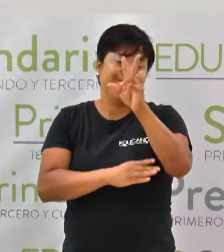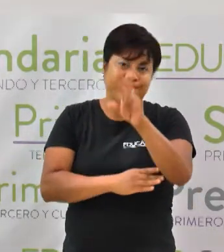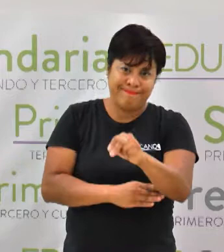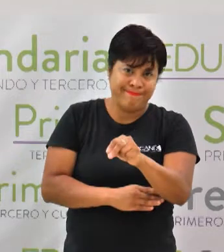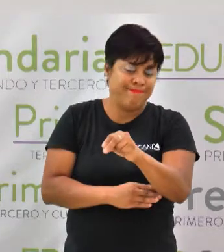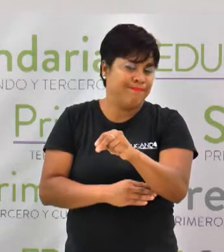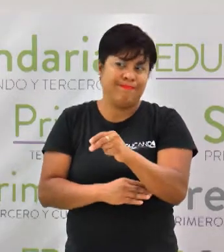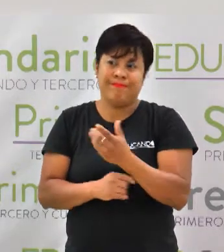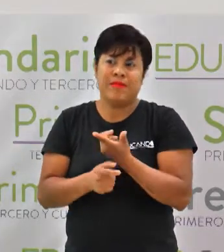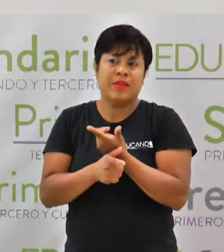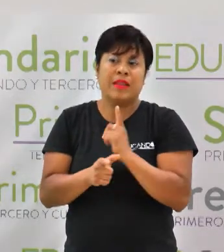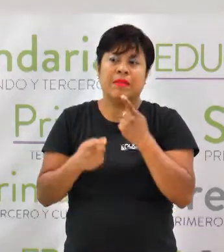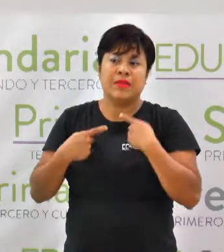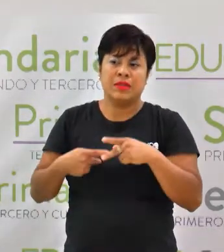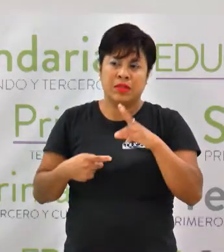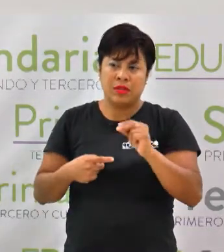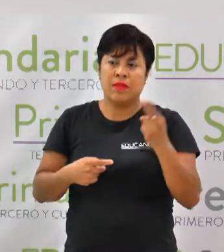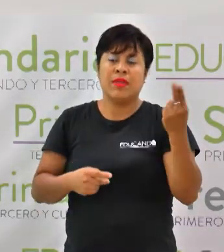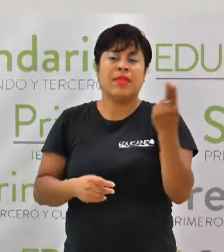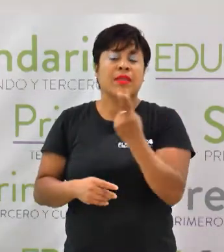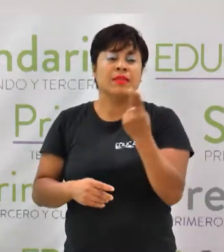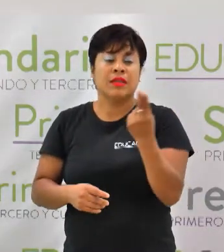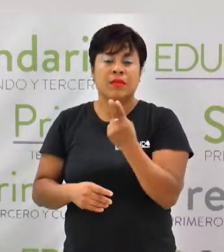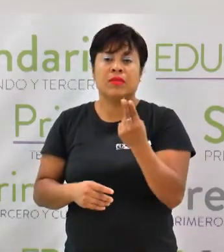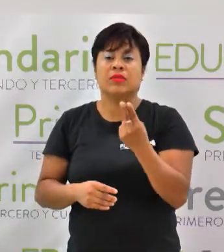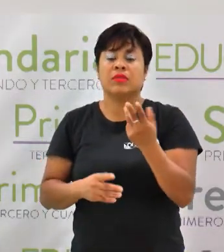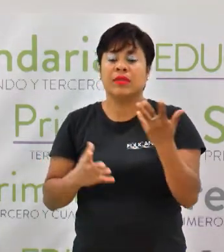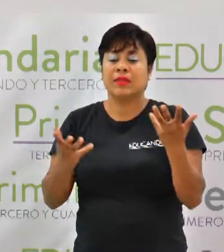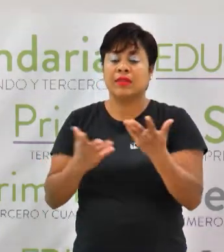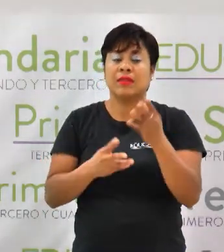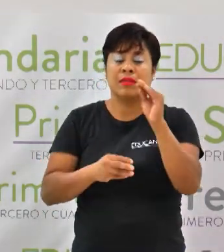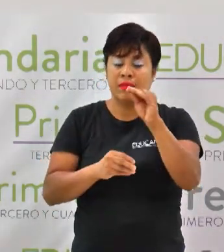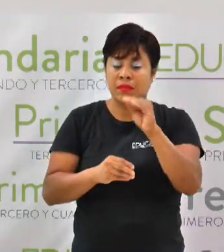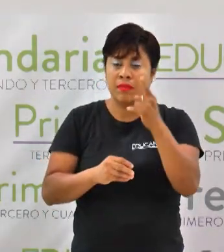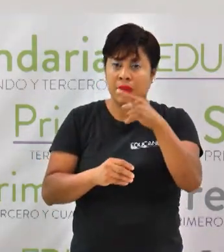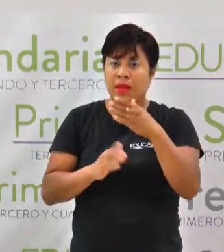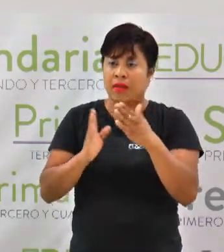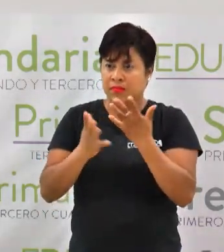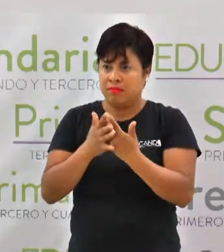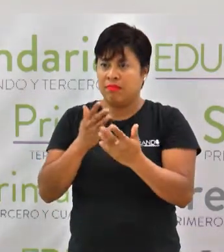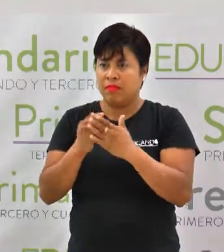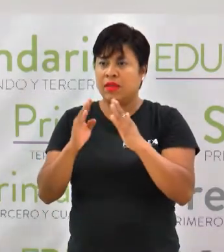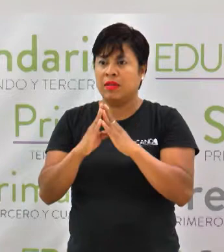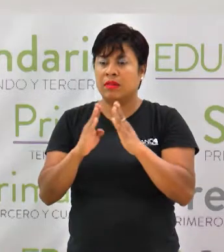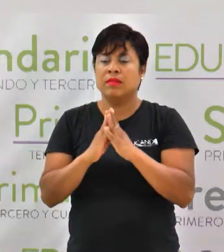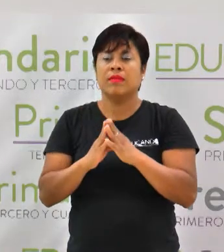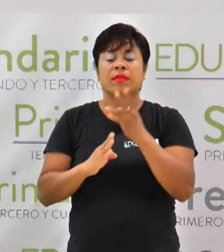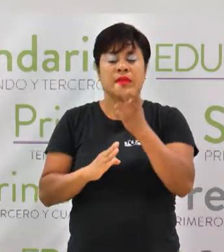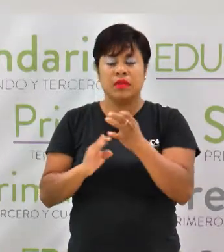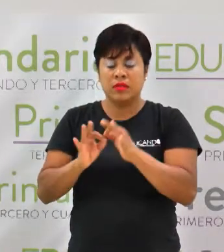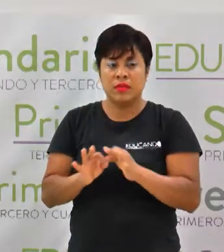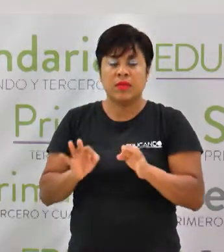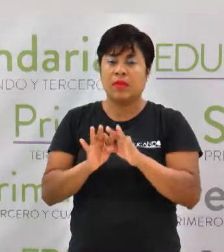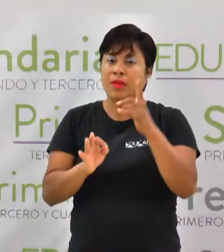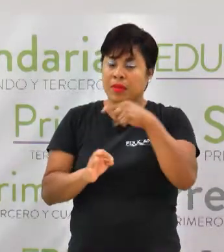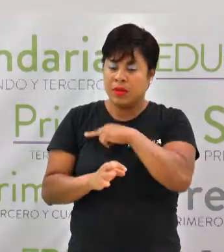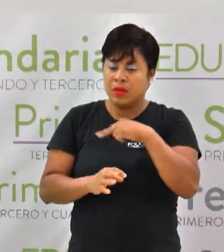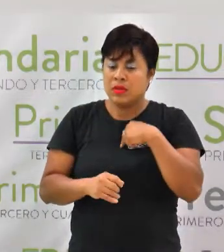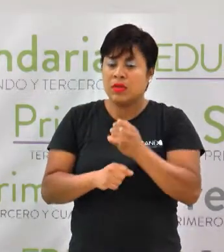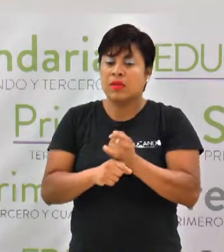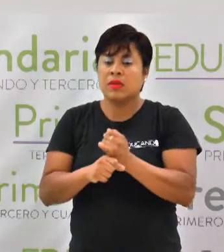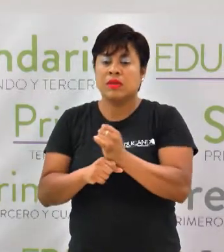No, ¿verdad? No cualquiera. Necesitamos determinados conocimientos para construir una casa. Entonces, una pregunta importante para